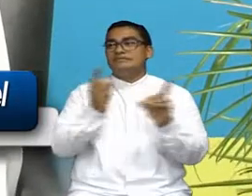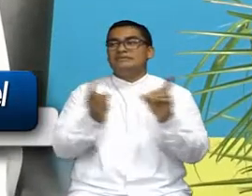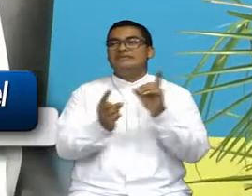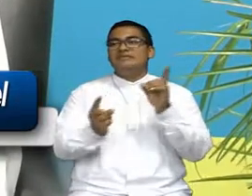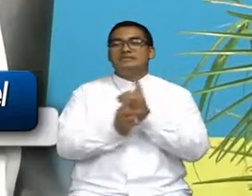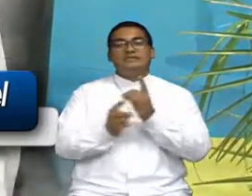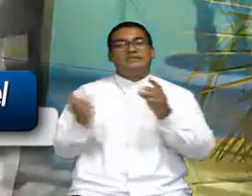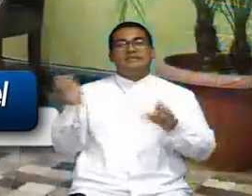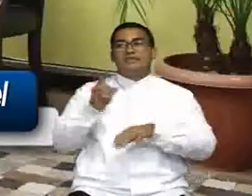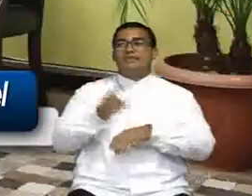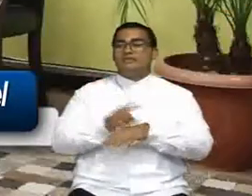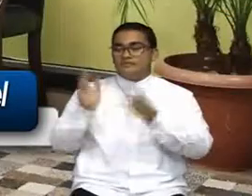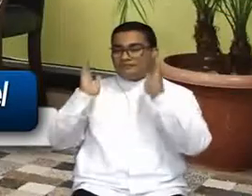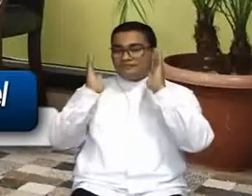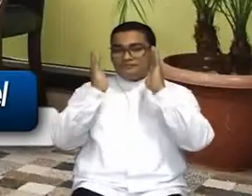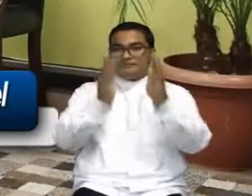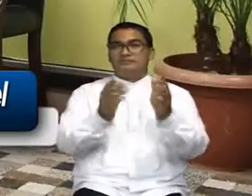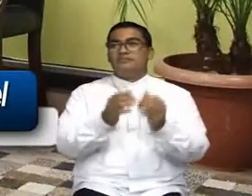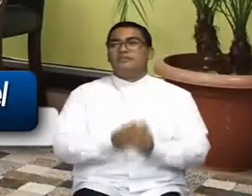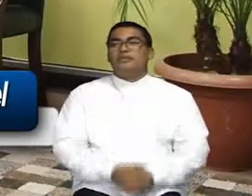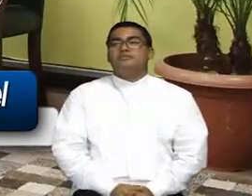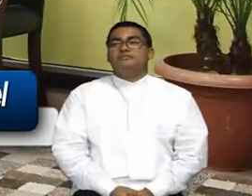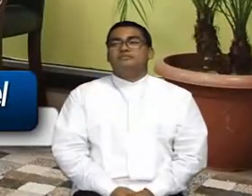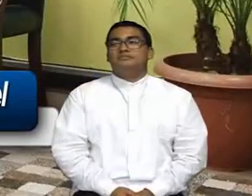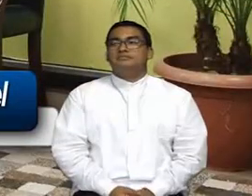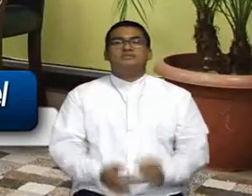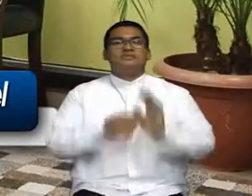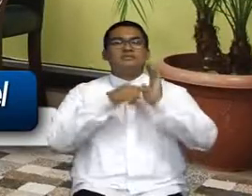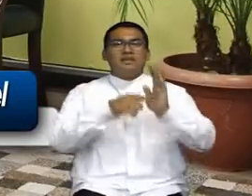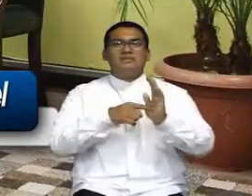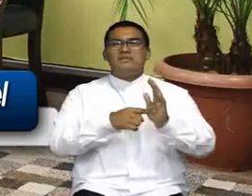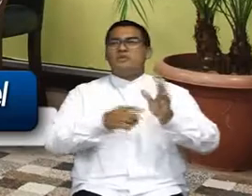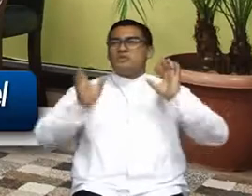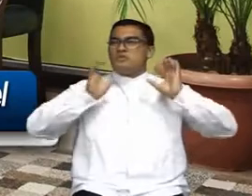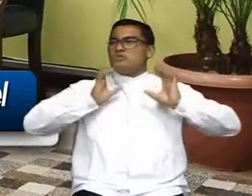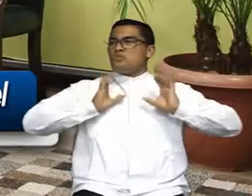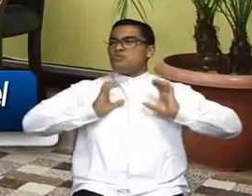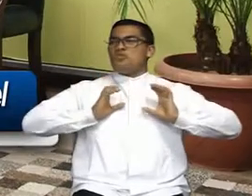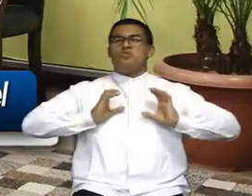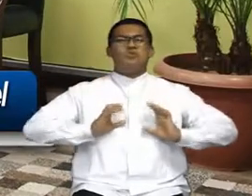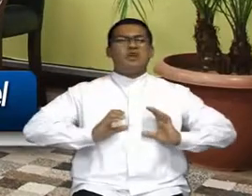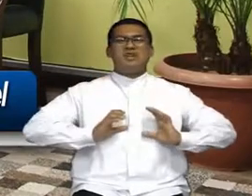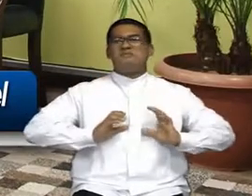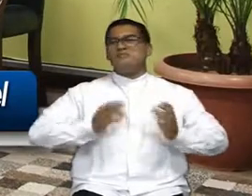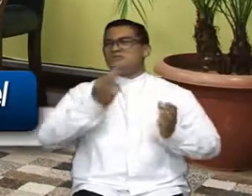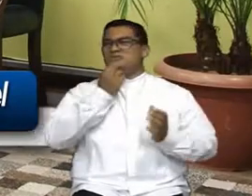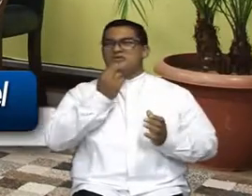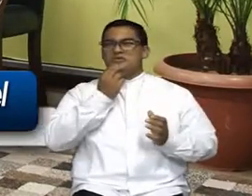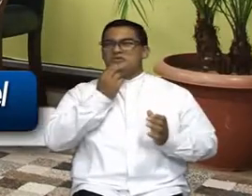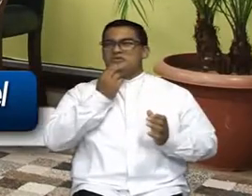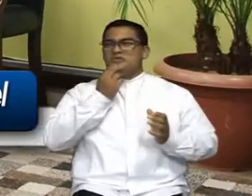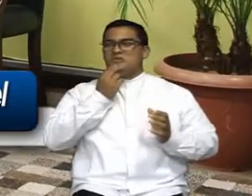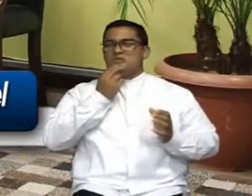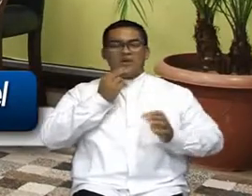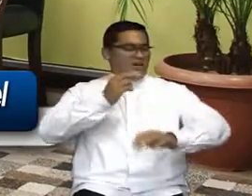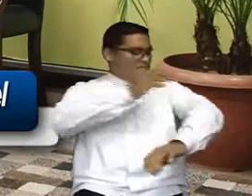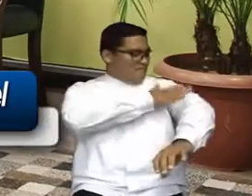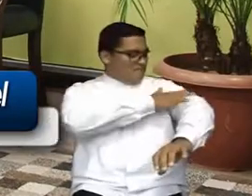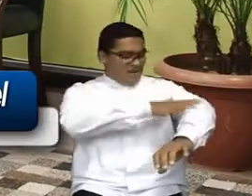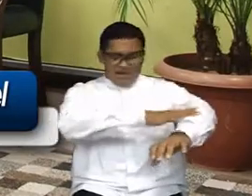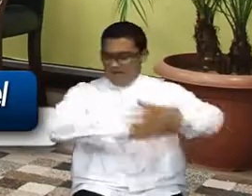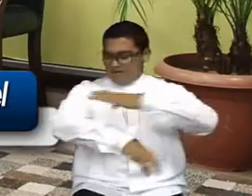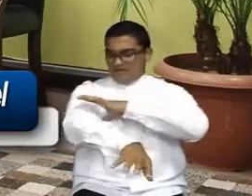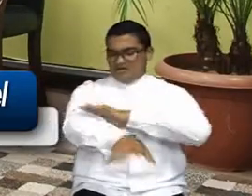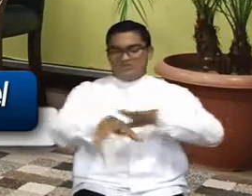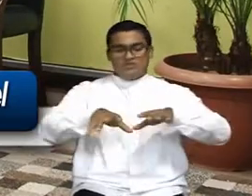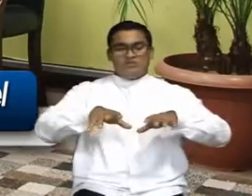Ahora, ¿tienen su mayor predilección por alguna parte del cuerpo estos moretones? Yo me imagino que son en las piernas, en los brazos.